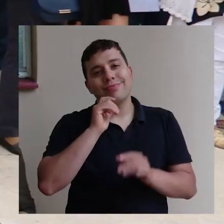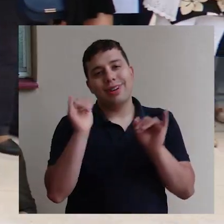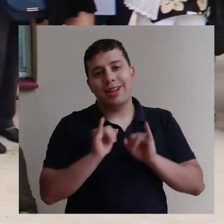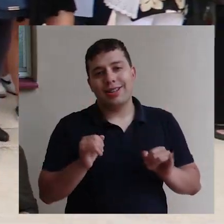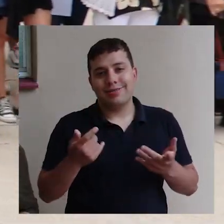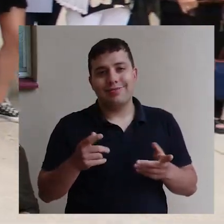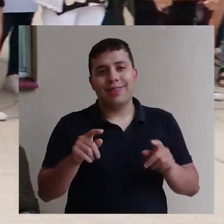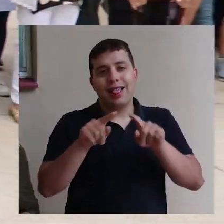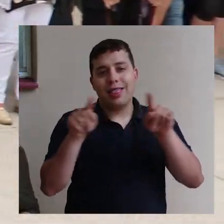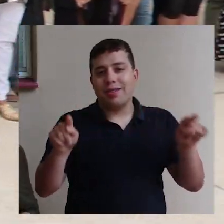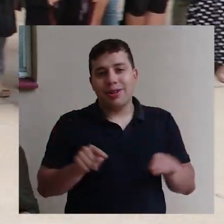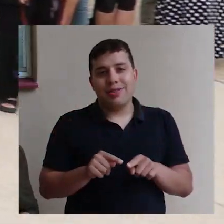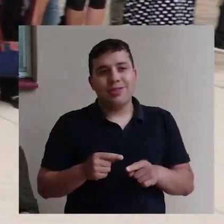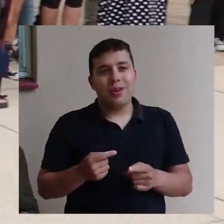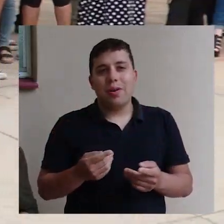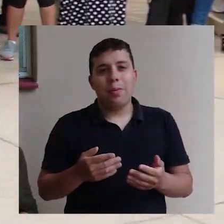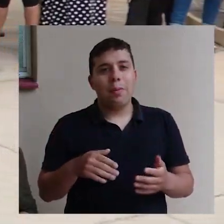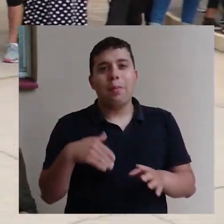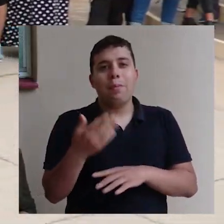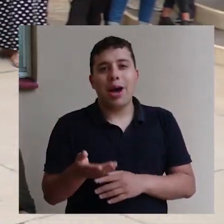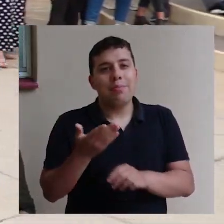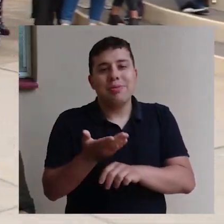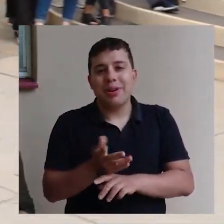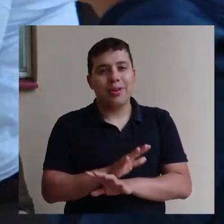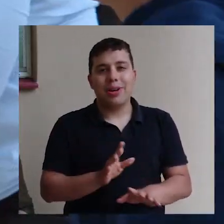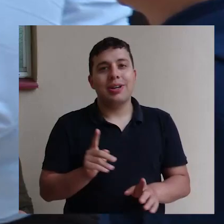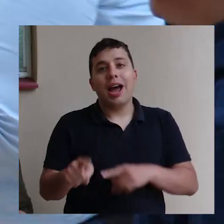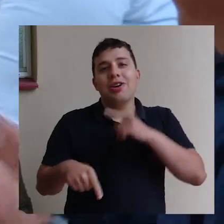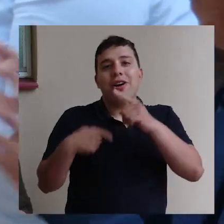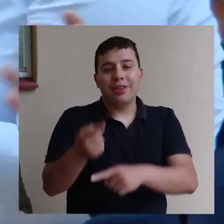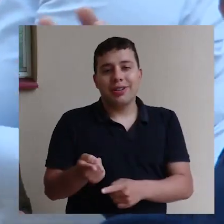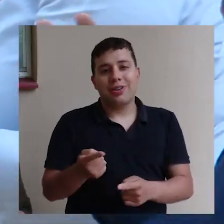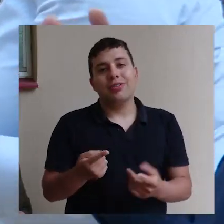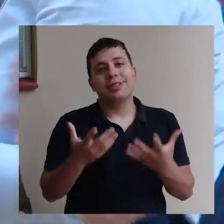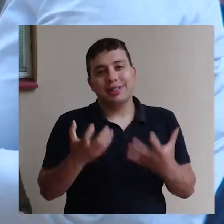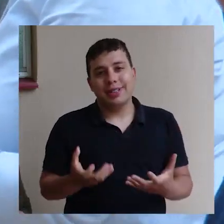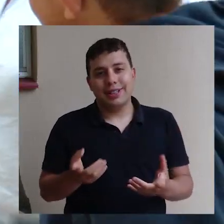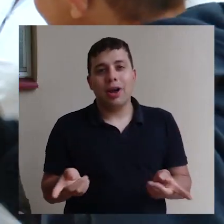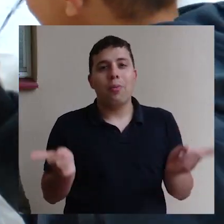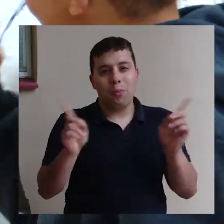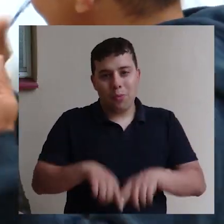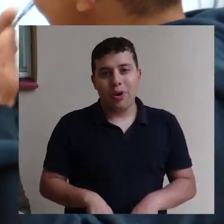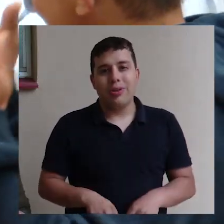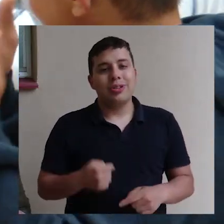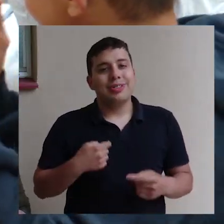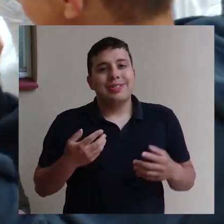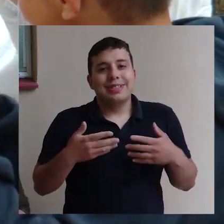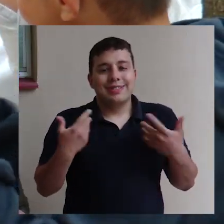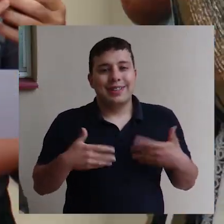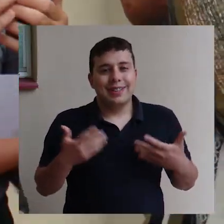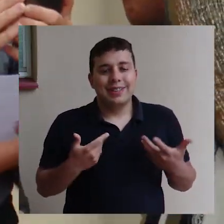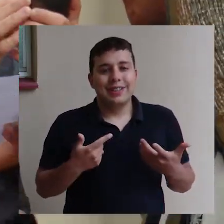diploma no puedo pedir más, y el año que viene voy a volver otra vez. Me emociona, la verdad que me emociona mucho.